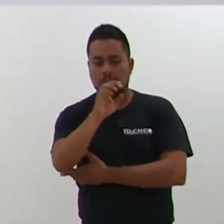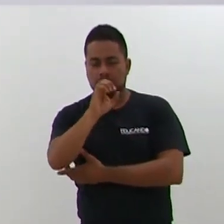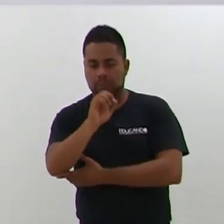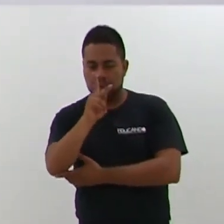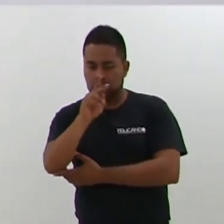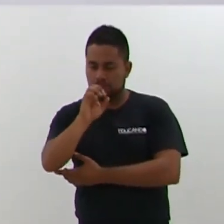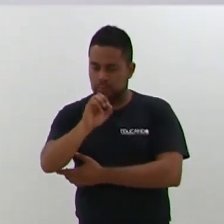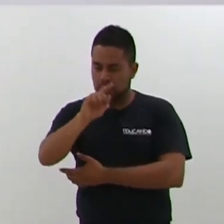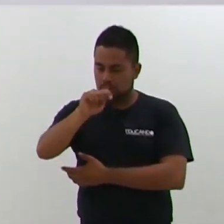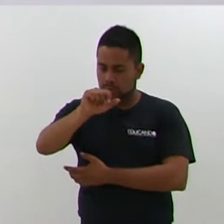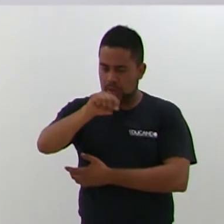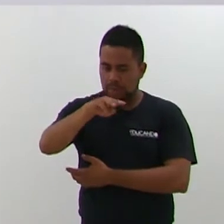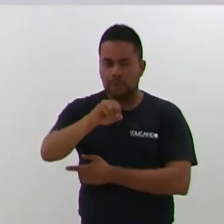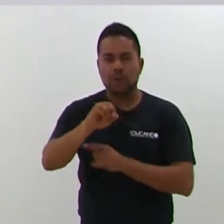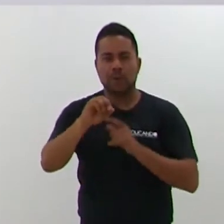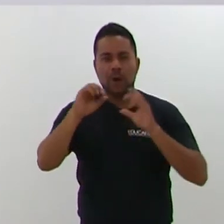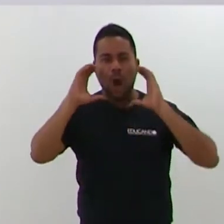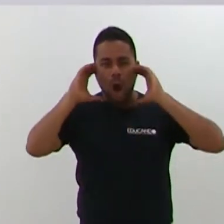hipopótamo,